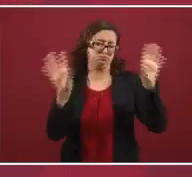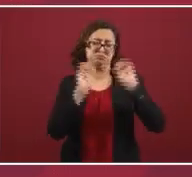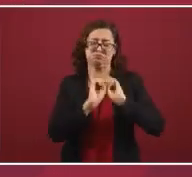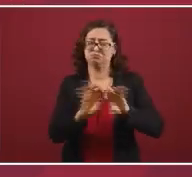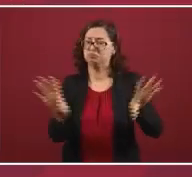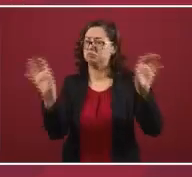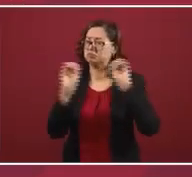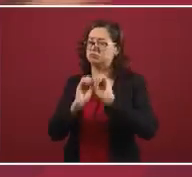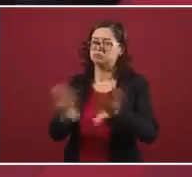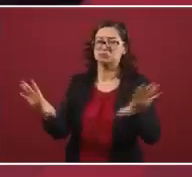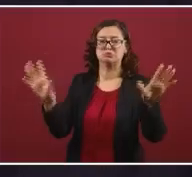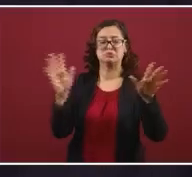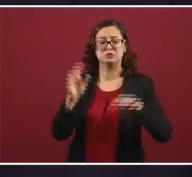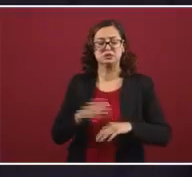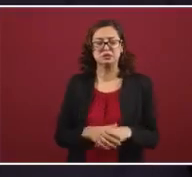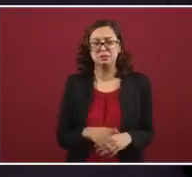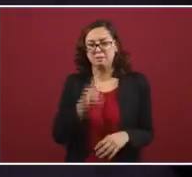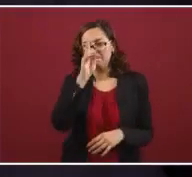que